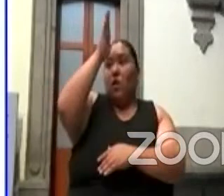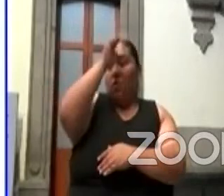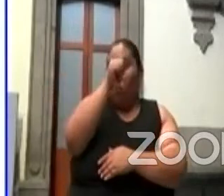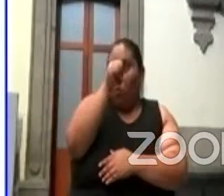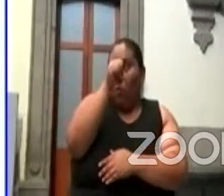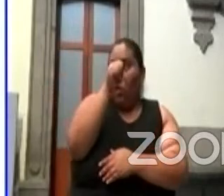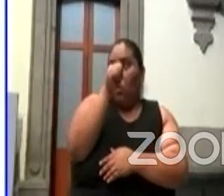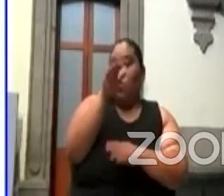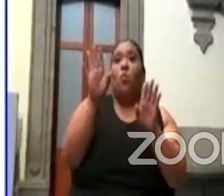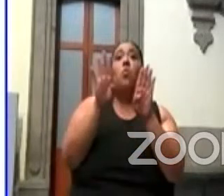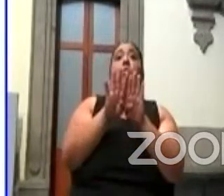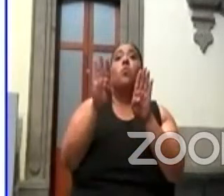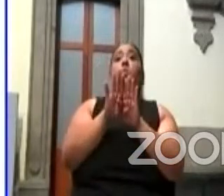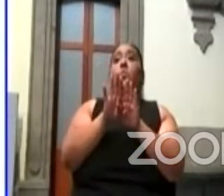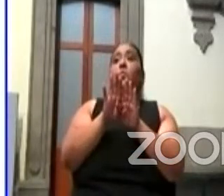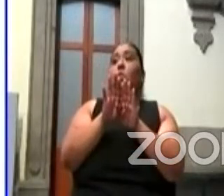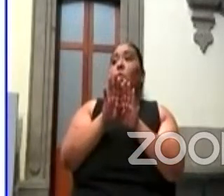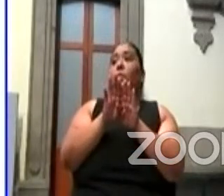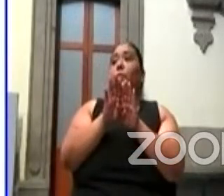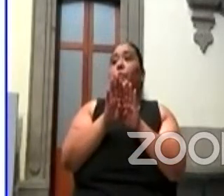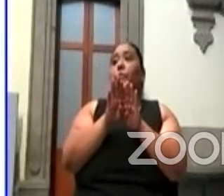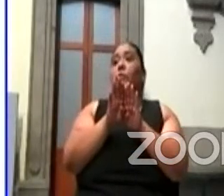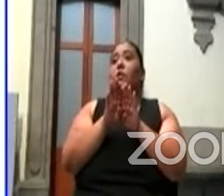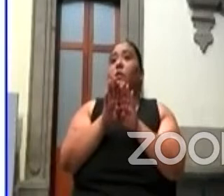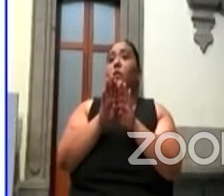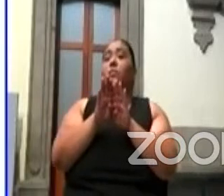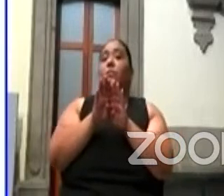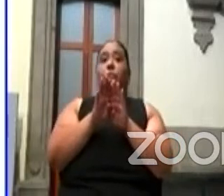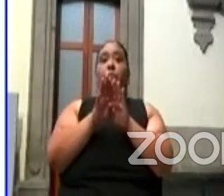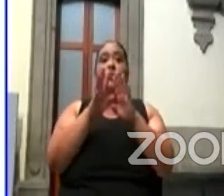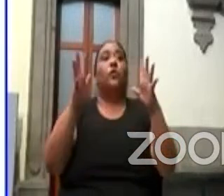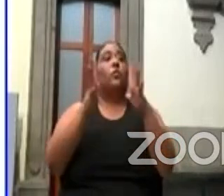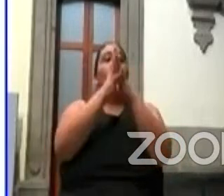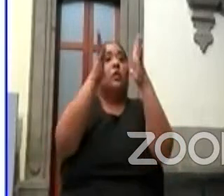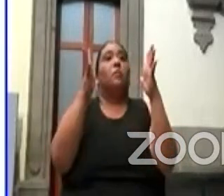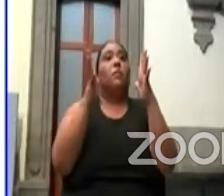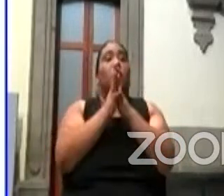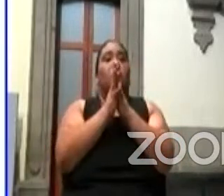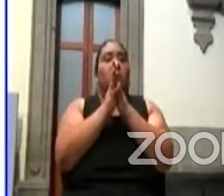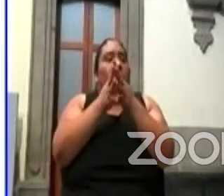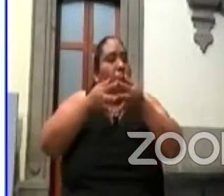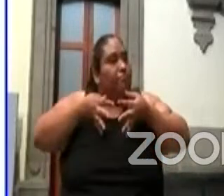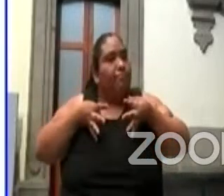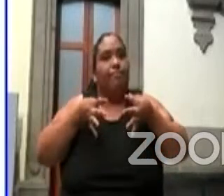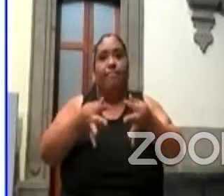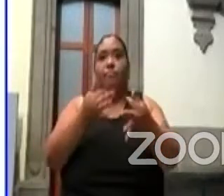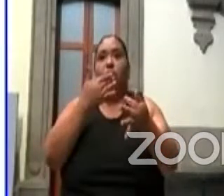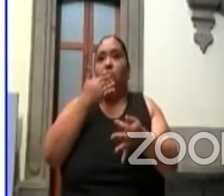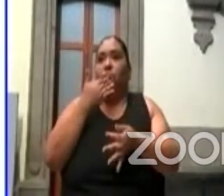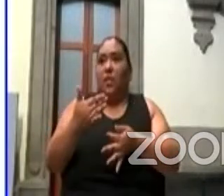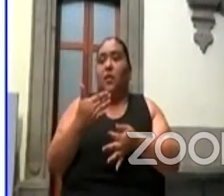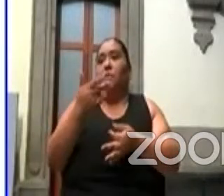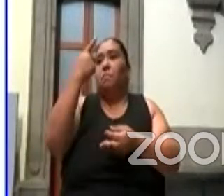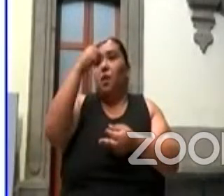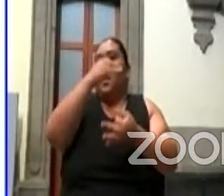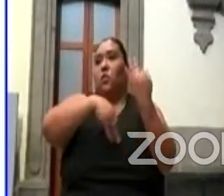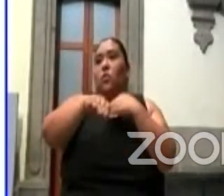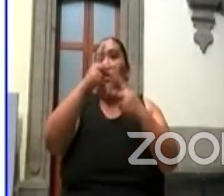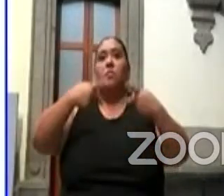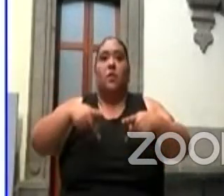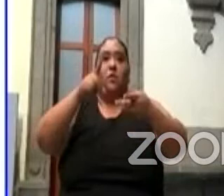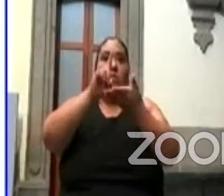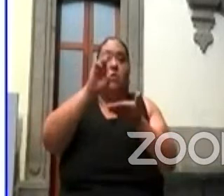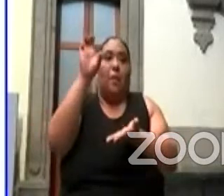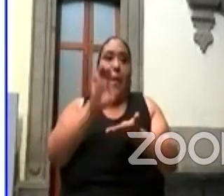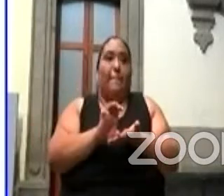es que sería una participación eficaz y de calidad para las personas con